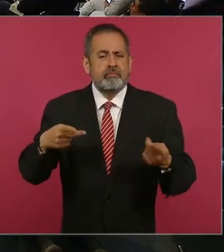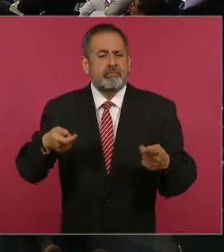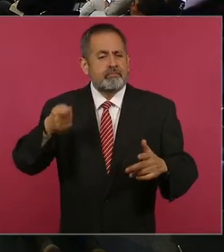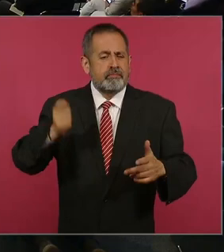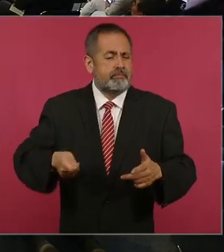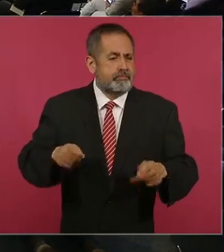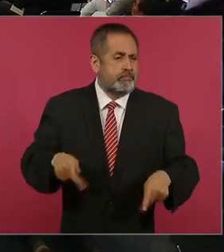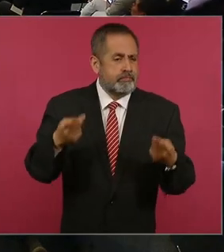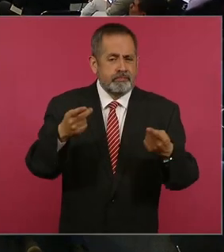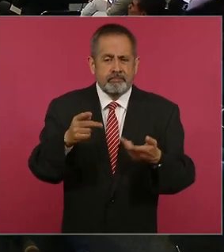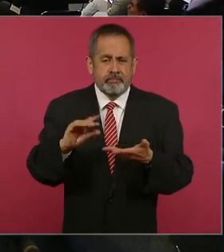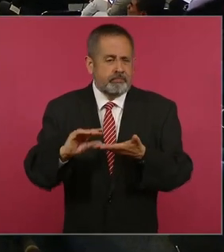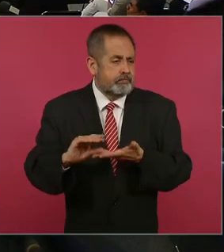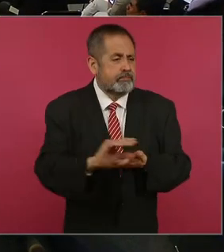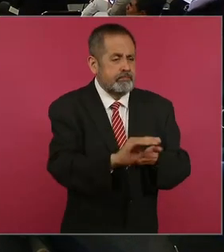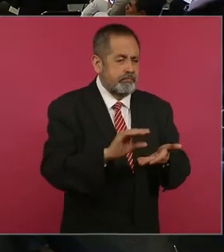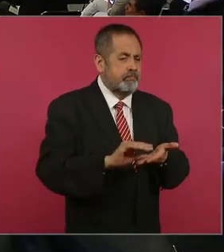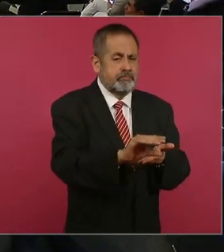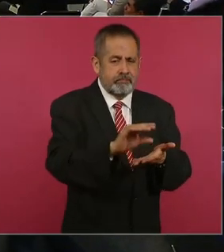cuando hay